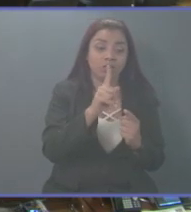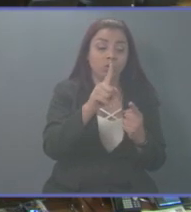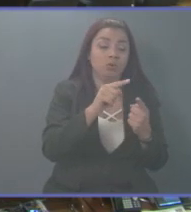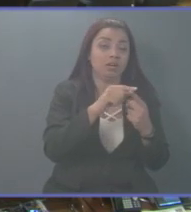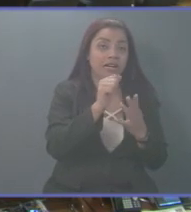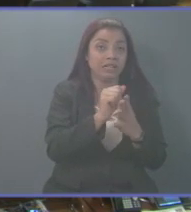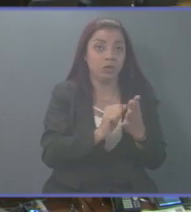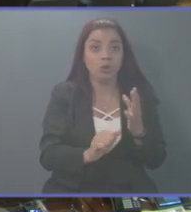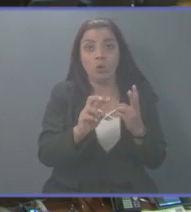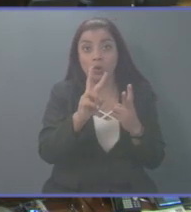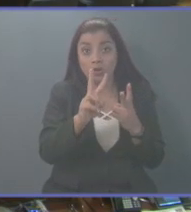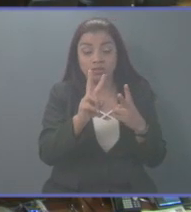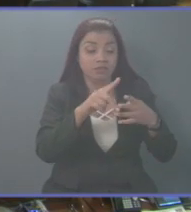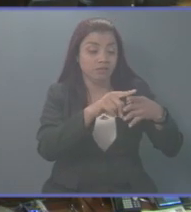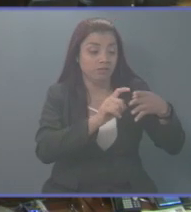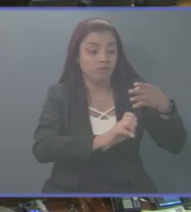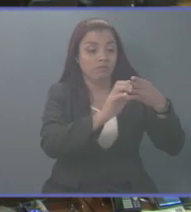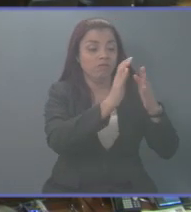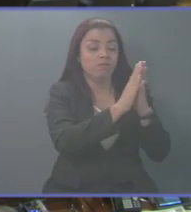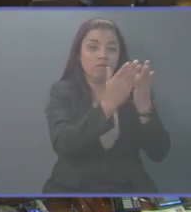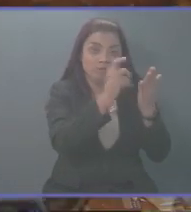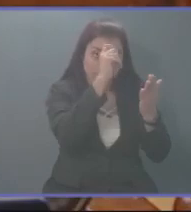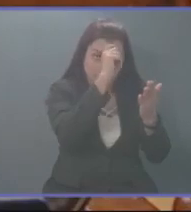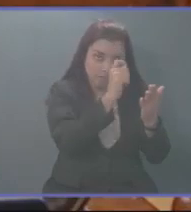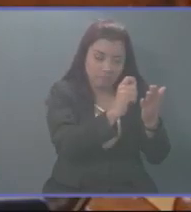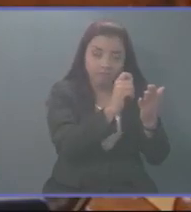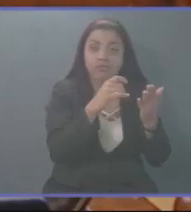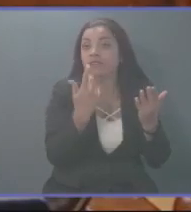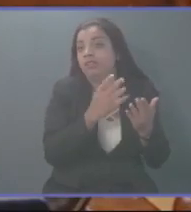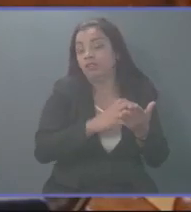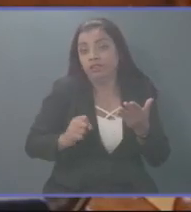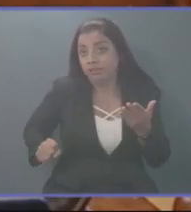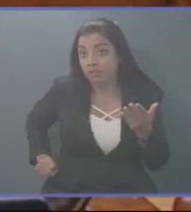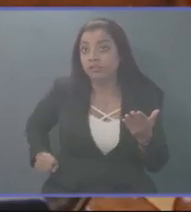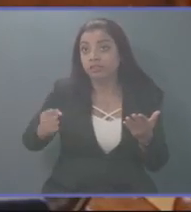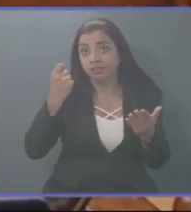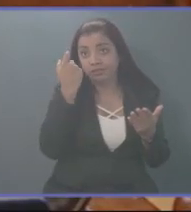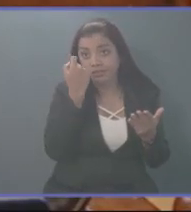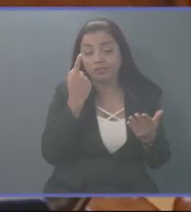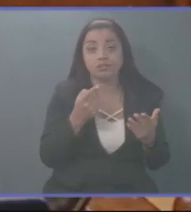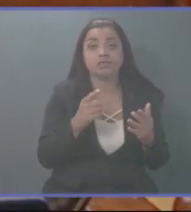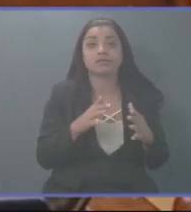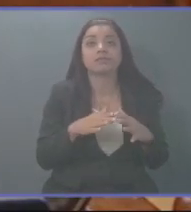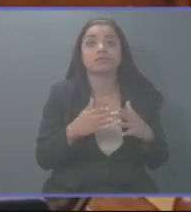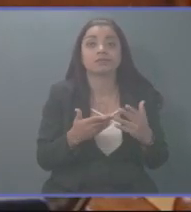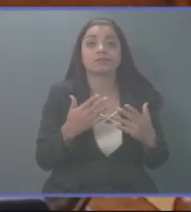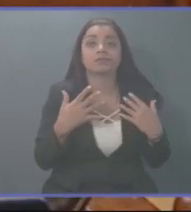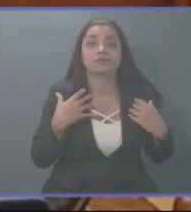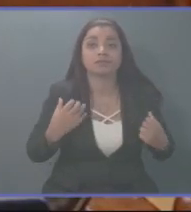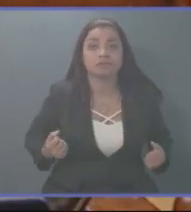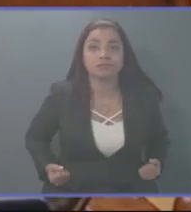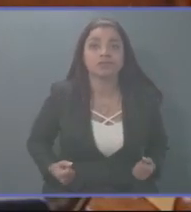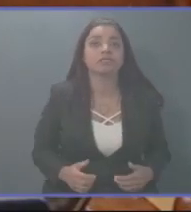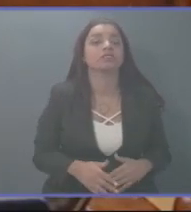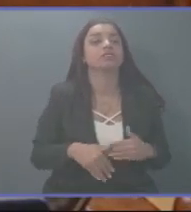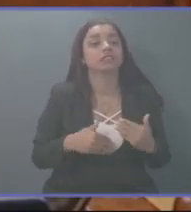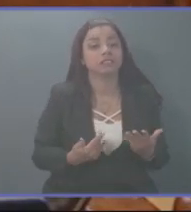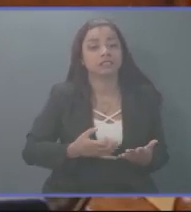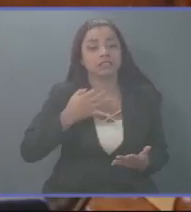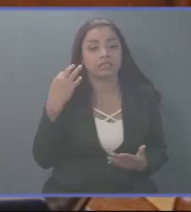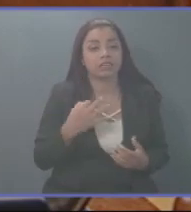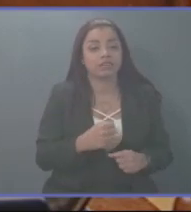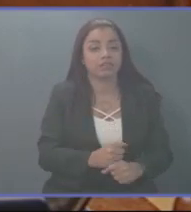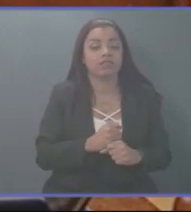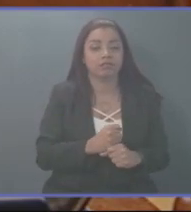la Constitución, El Salvador reconoce a la persona humana como el origen y el fin de la actividad del Estado. En consecuencia, debe asegurar a